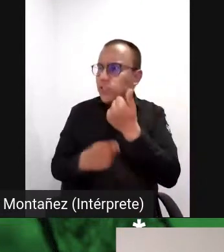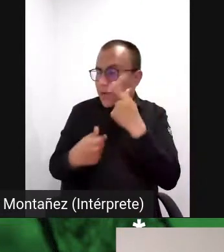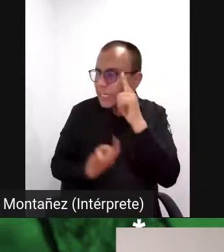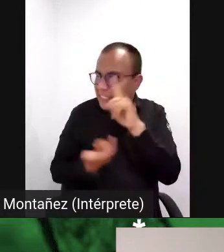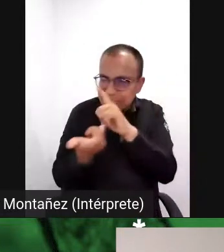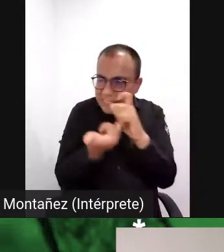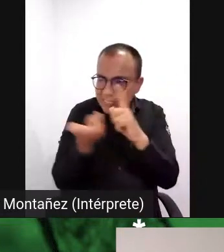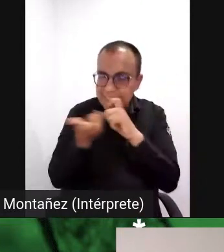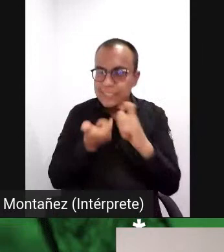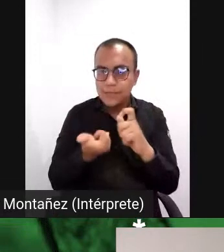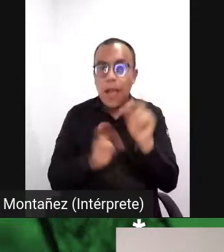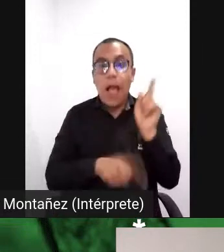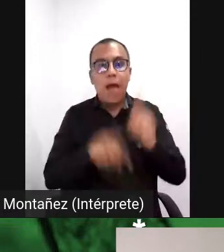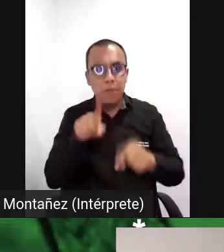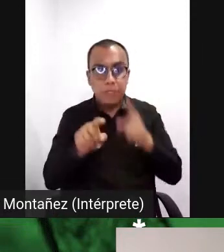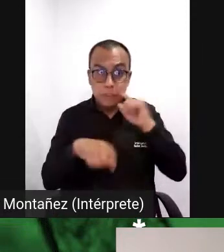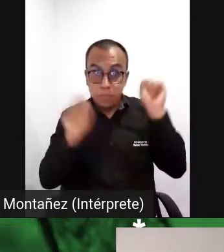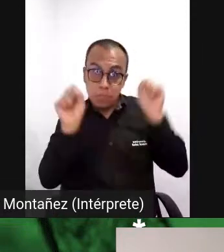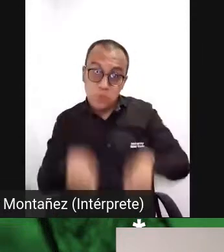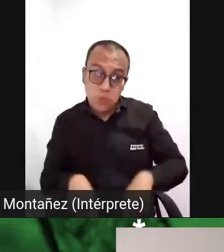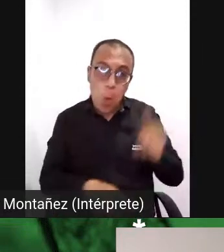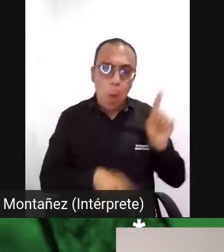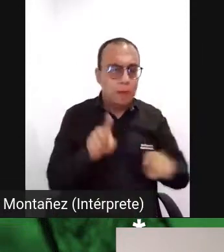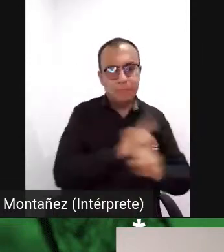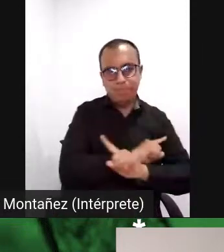A veces se pudo, a veces no fue tan fácil.